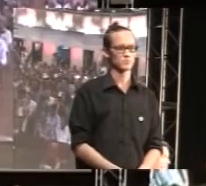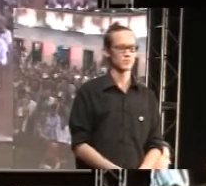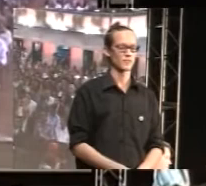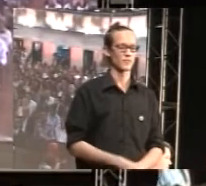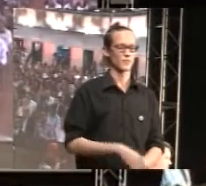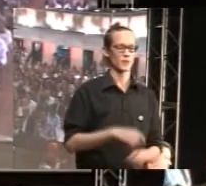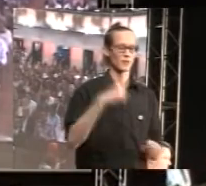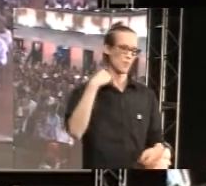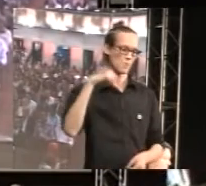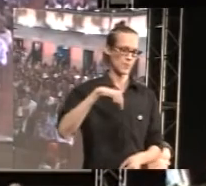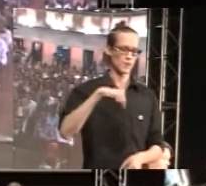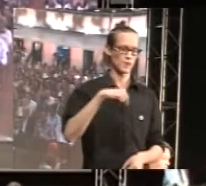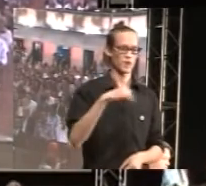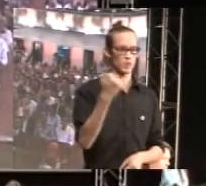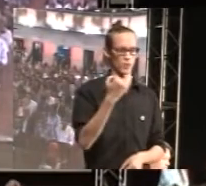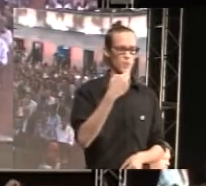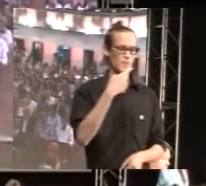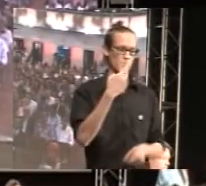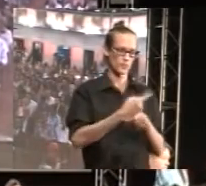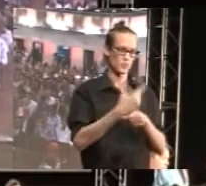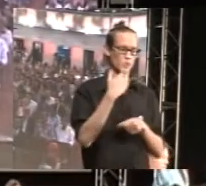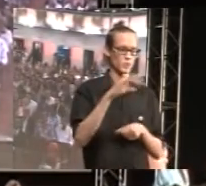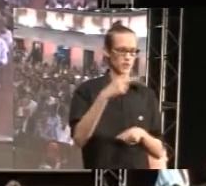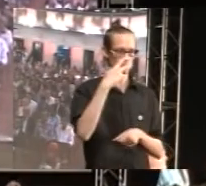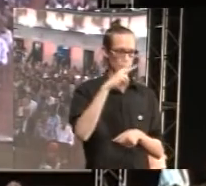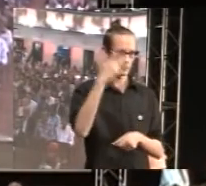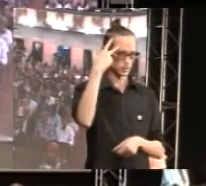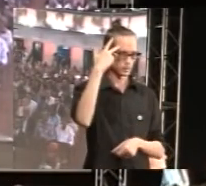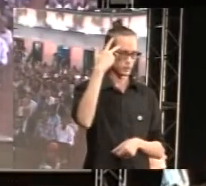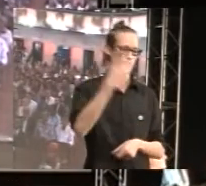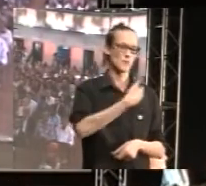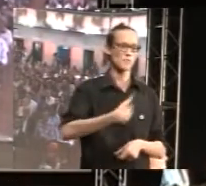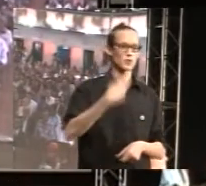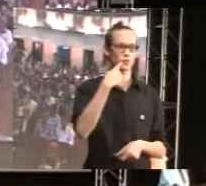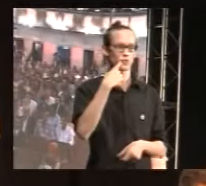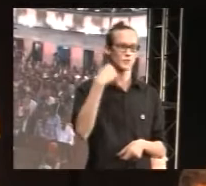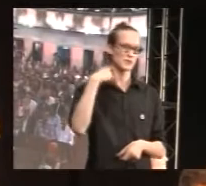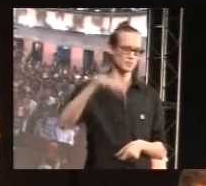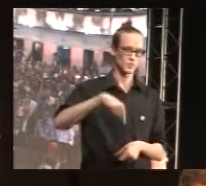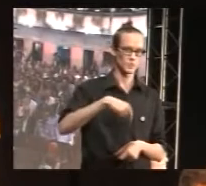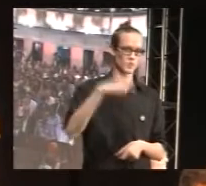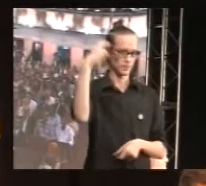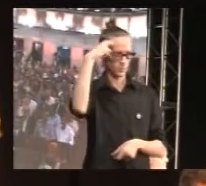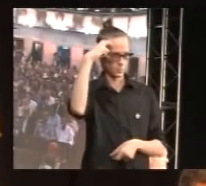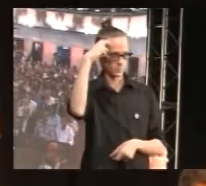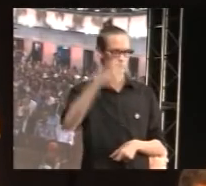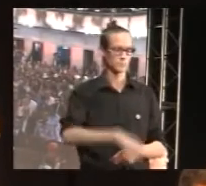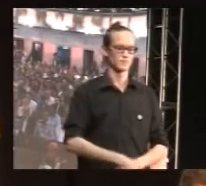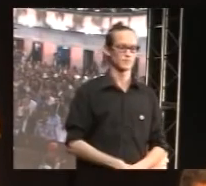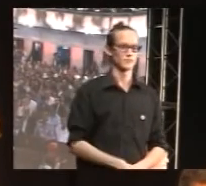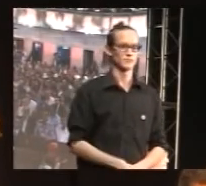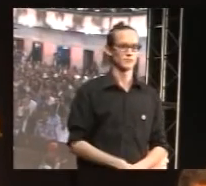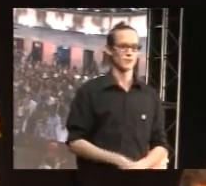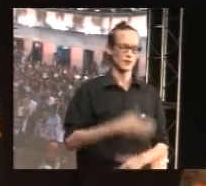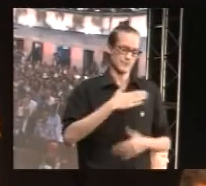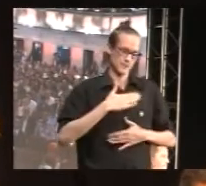Paraná, jueves 1 de marzo de 2018. Señor Presidente Municipal de la Ciudad de Paraná, don Sergio Fausto Barisco,